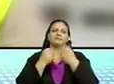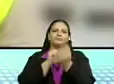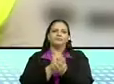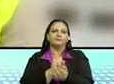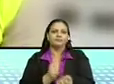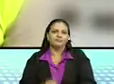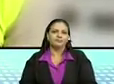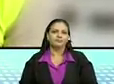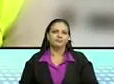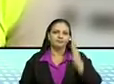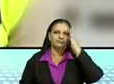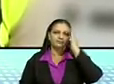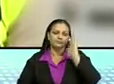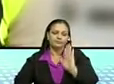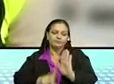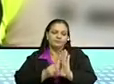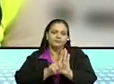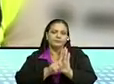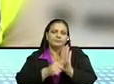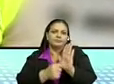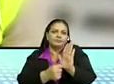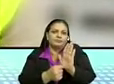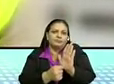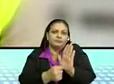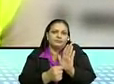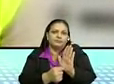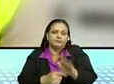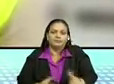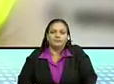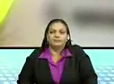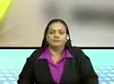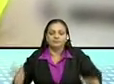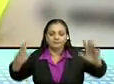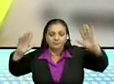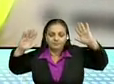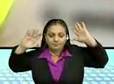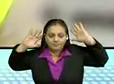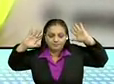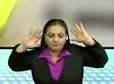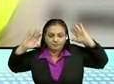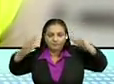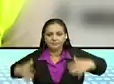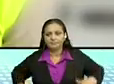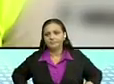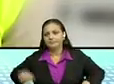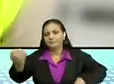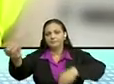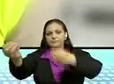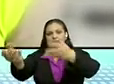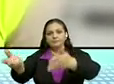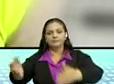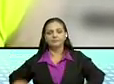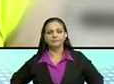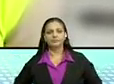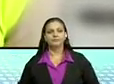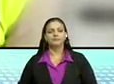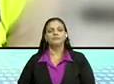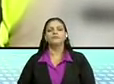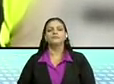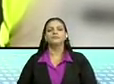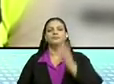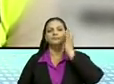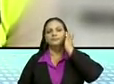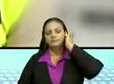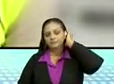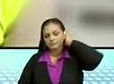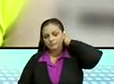permisivas no nos deja más que alzar los brazos y llévate todo. Otra cosa que a mí me preocupa muchísimo, y de acuerdo